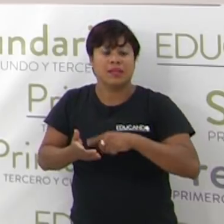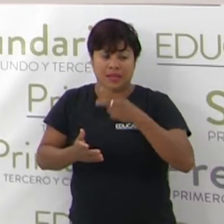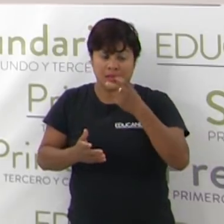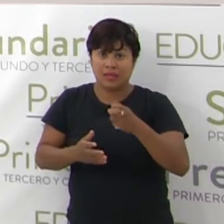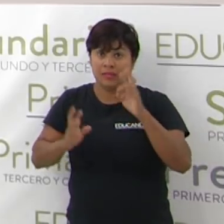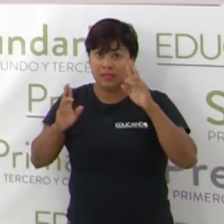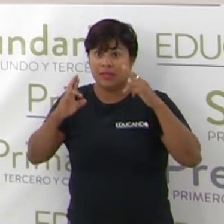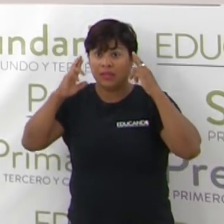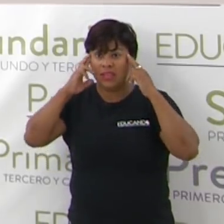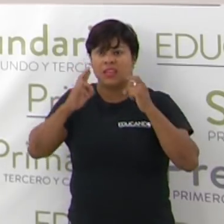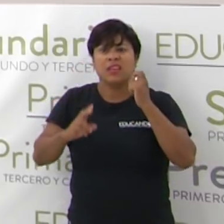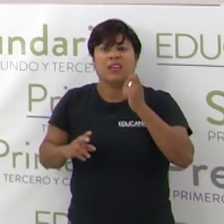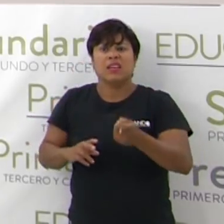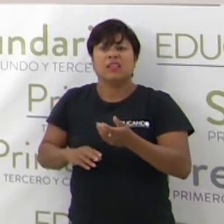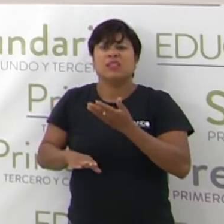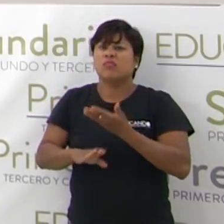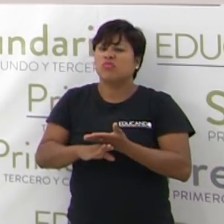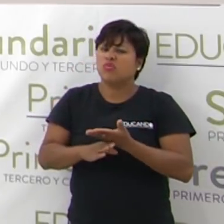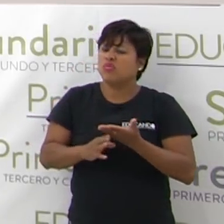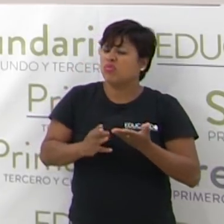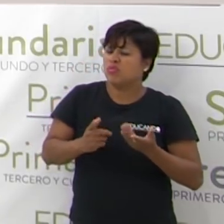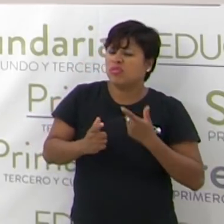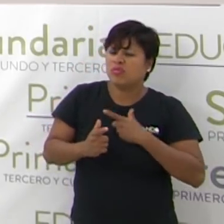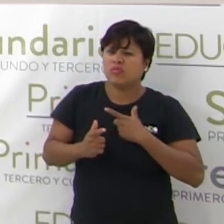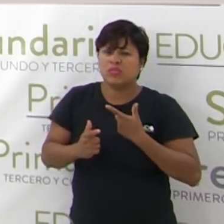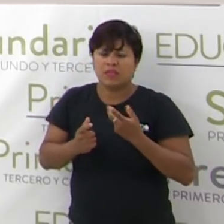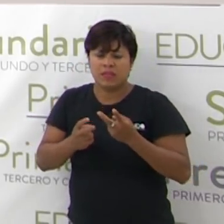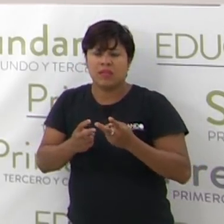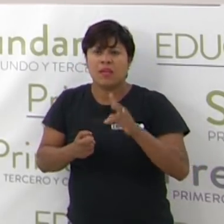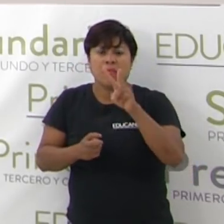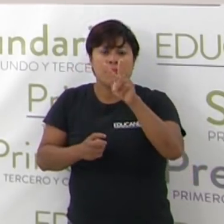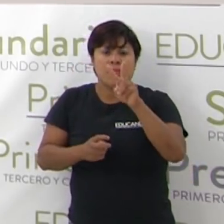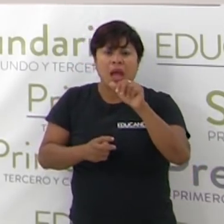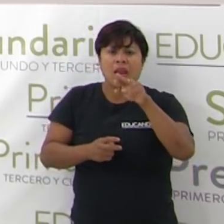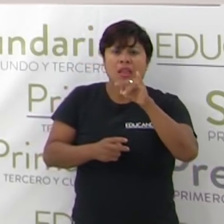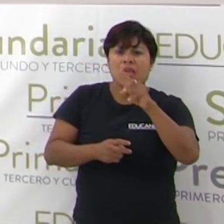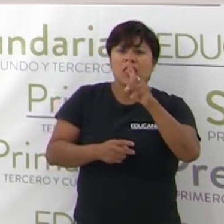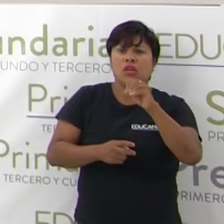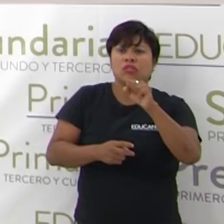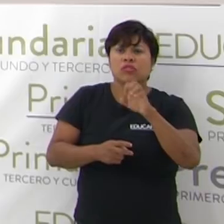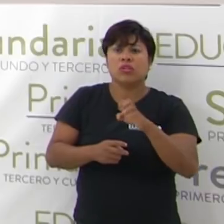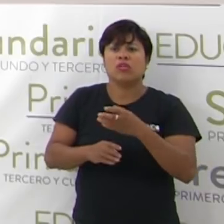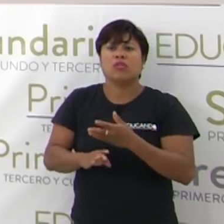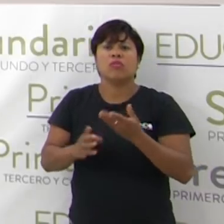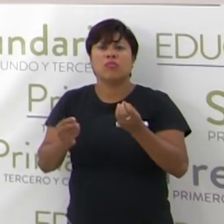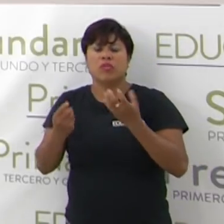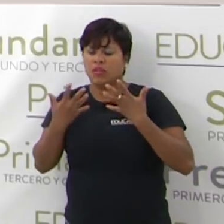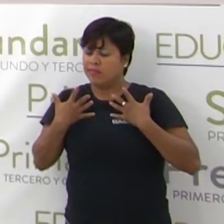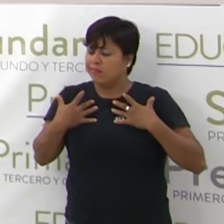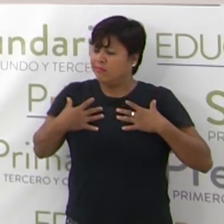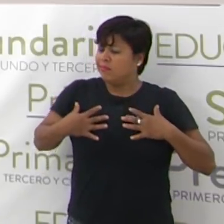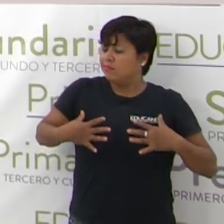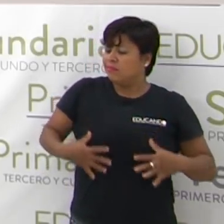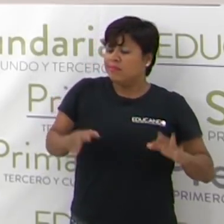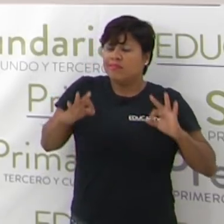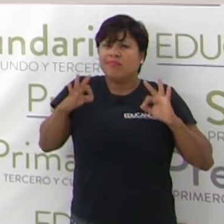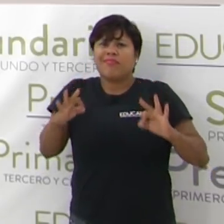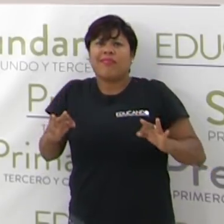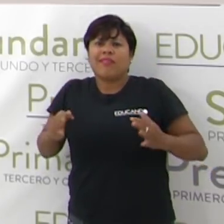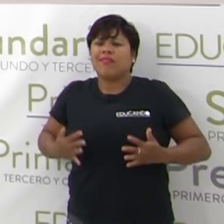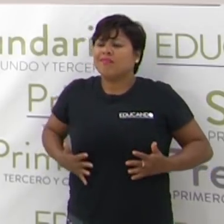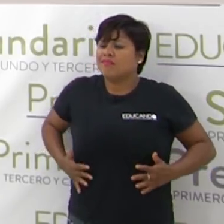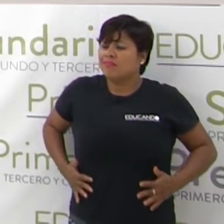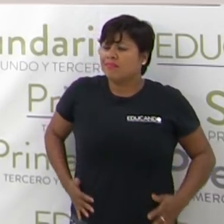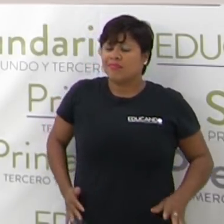rey era muy vanidoso. ¿Saben ustedes qué es una persona vanidosa? Una persona que siempre quiere verse bien, que